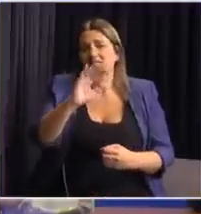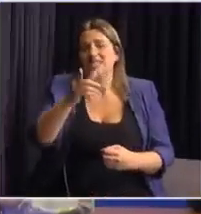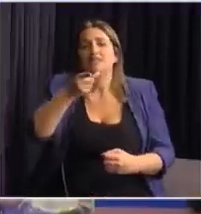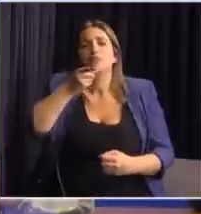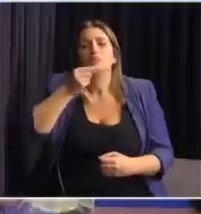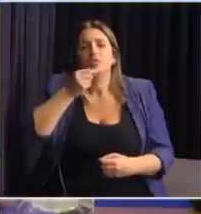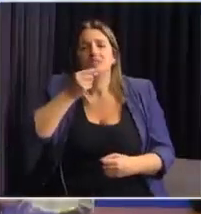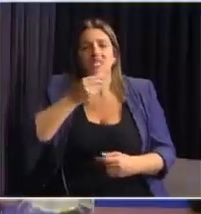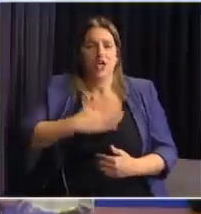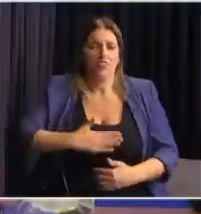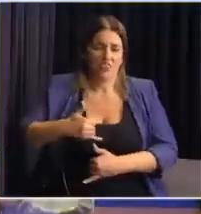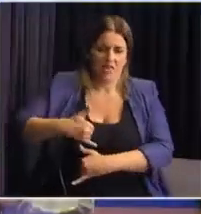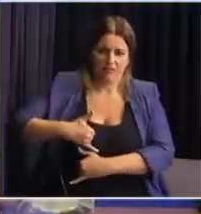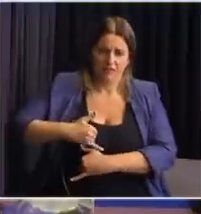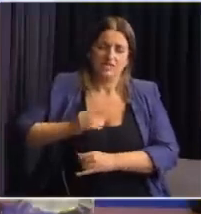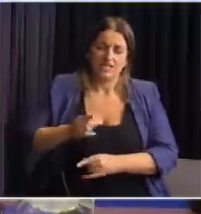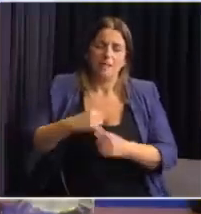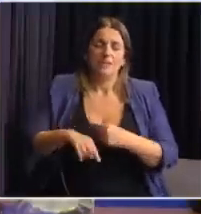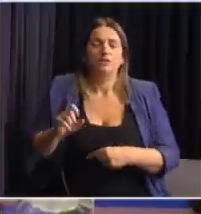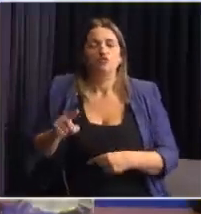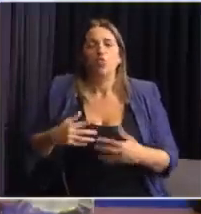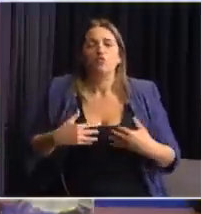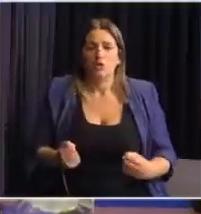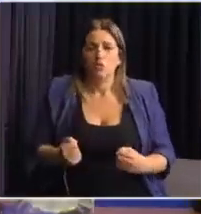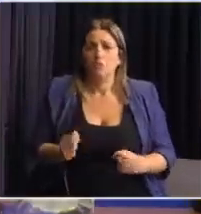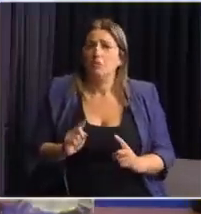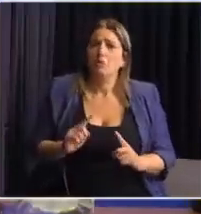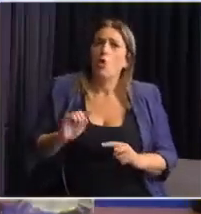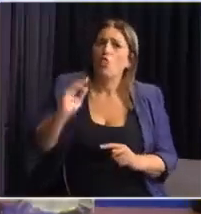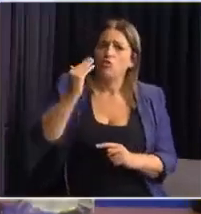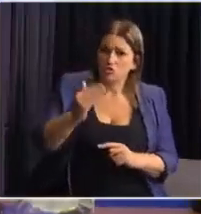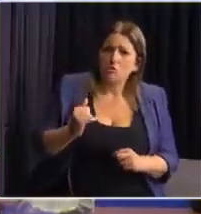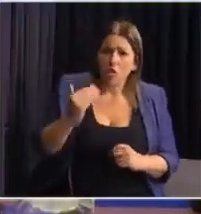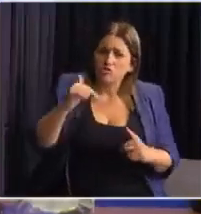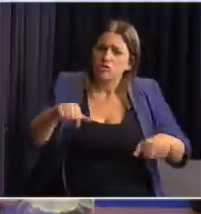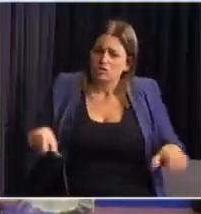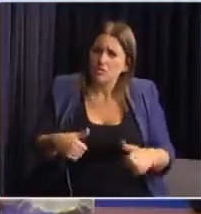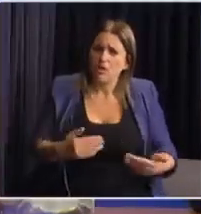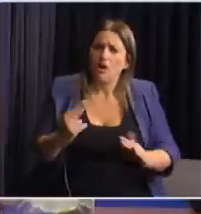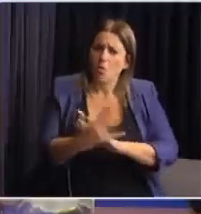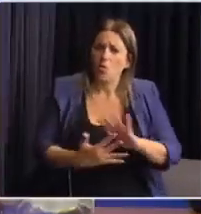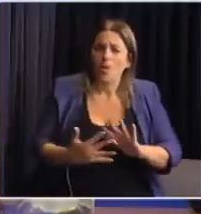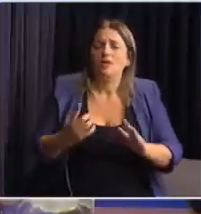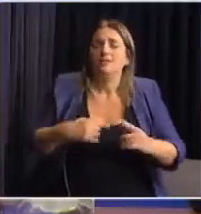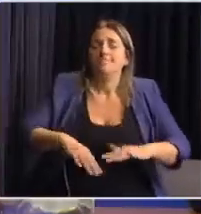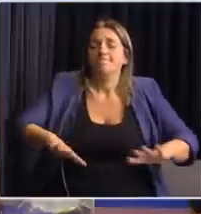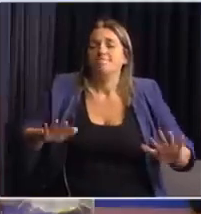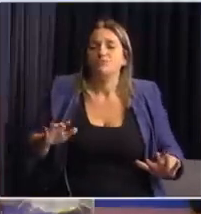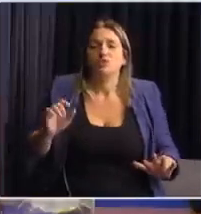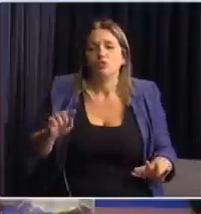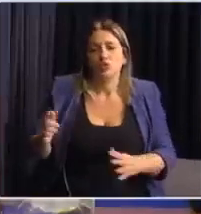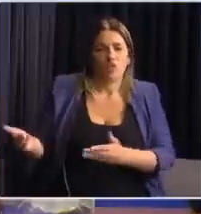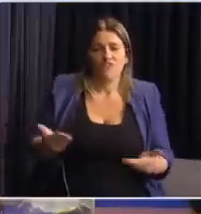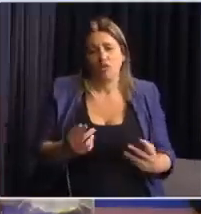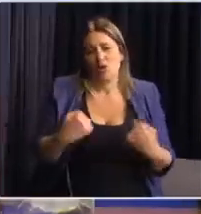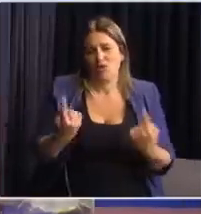personal sanitario, así que se agregó y se dio esa chance. No obstante ello, no quiere decir eso que esté cerrada la chance de que se inmunice este personal, y los